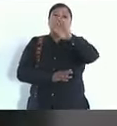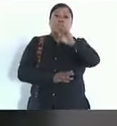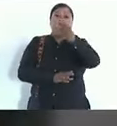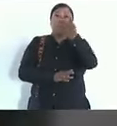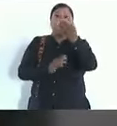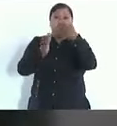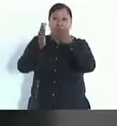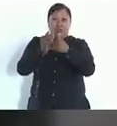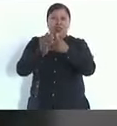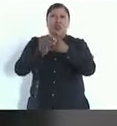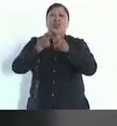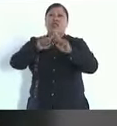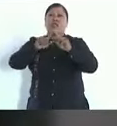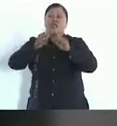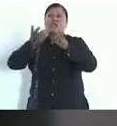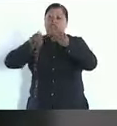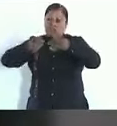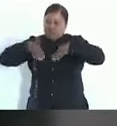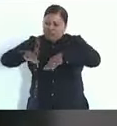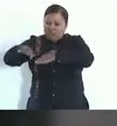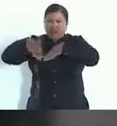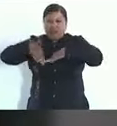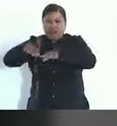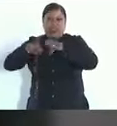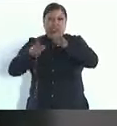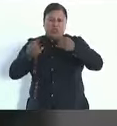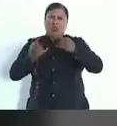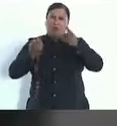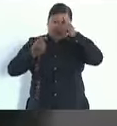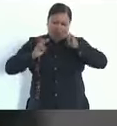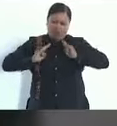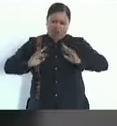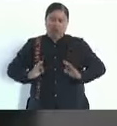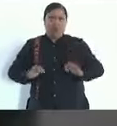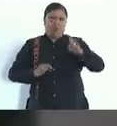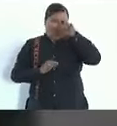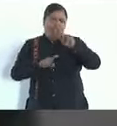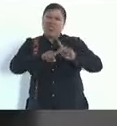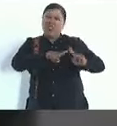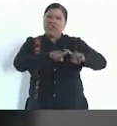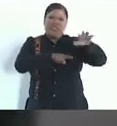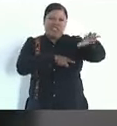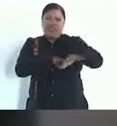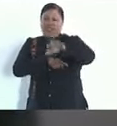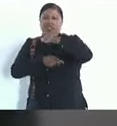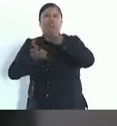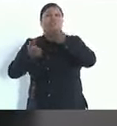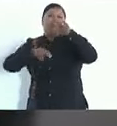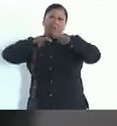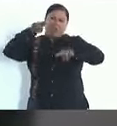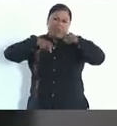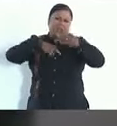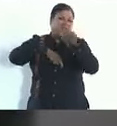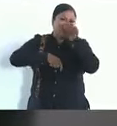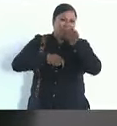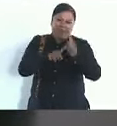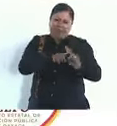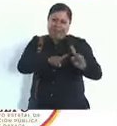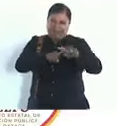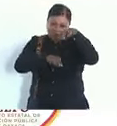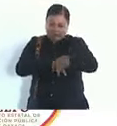494.000 juegos de uniformes escolares para todos los distintos niveles educativos de